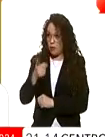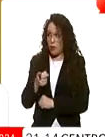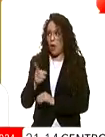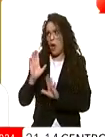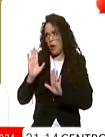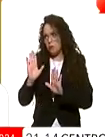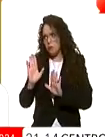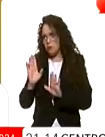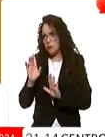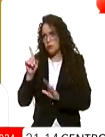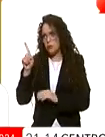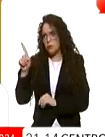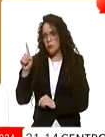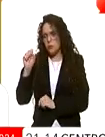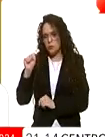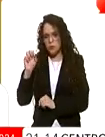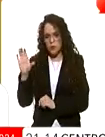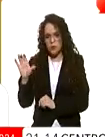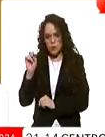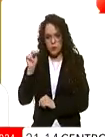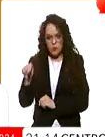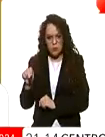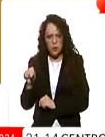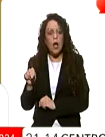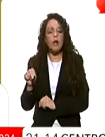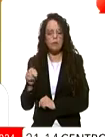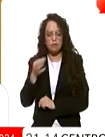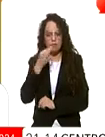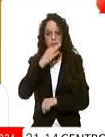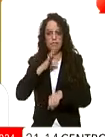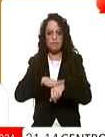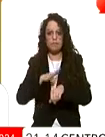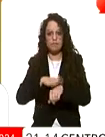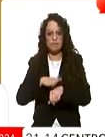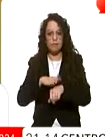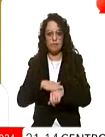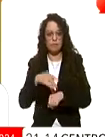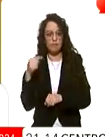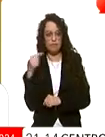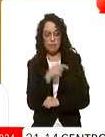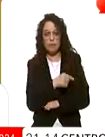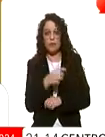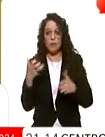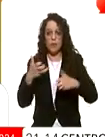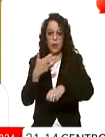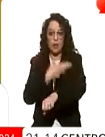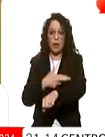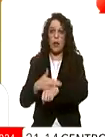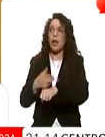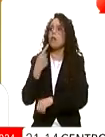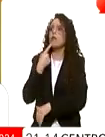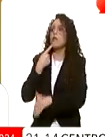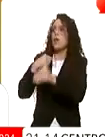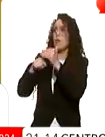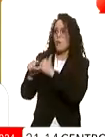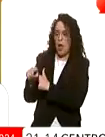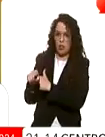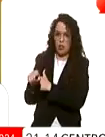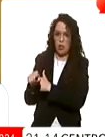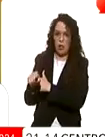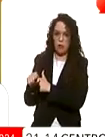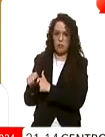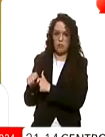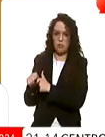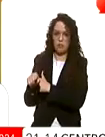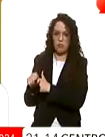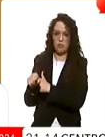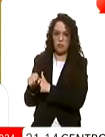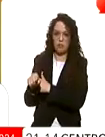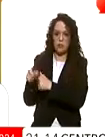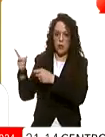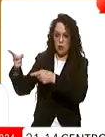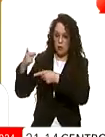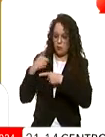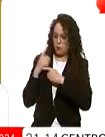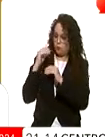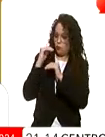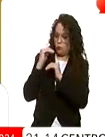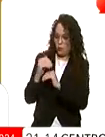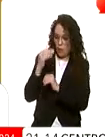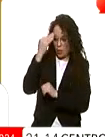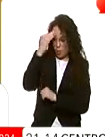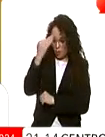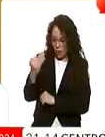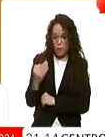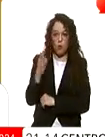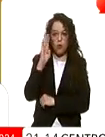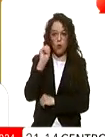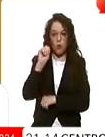nos hizo sabedor de la demanda del tribunal colegiado y nos dio 9 días para rendir un informe circunstanciado. Pero